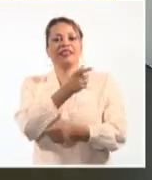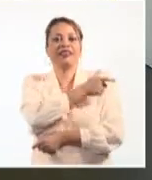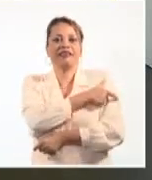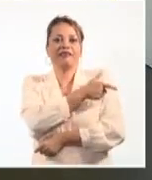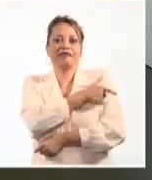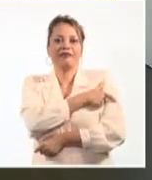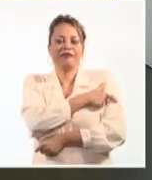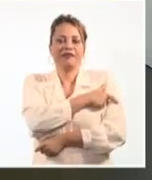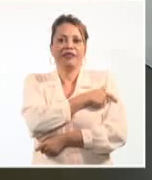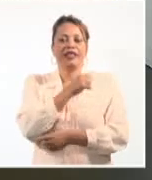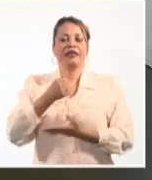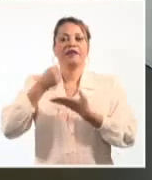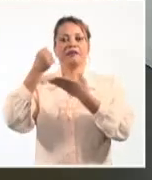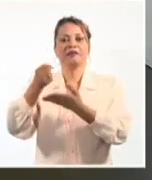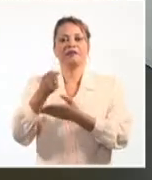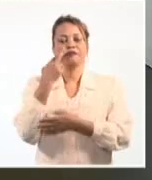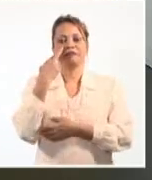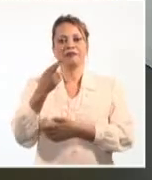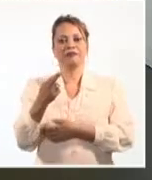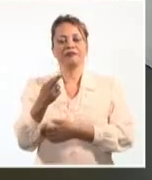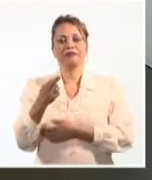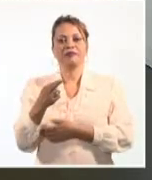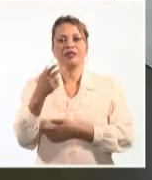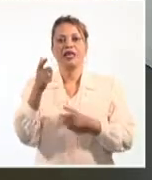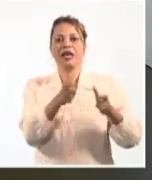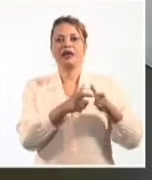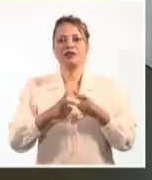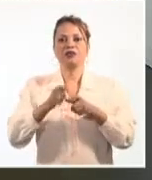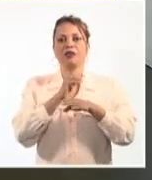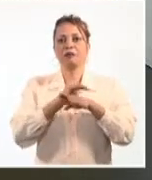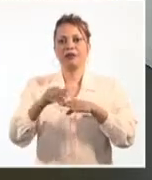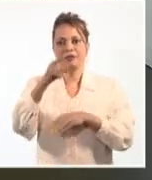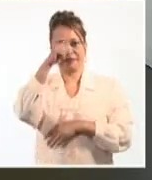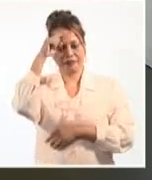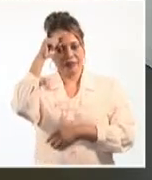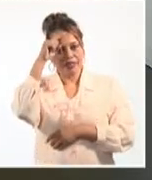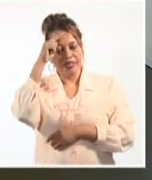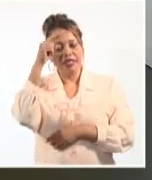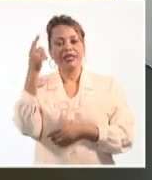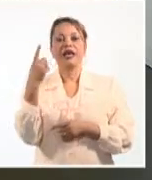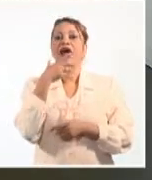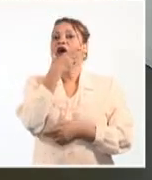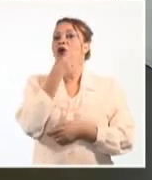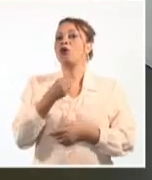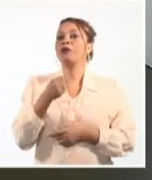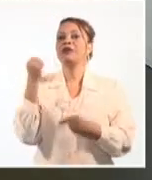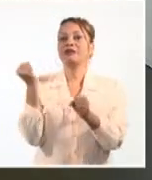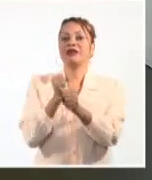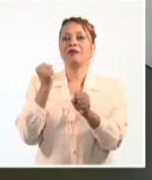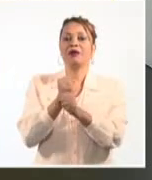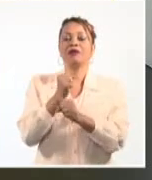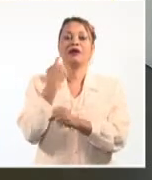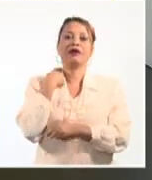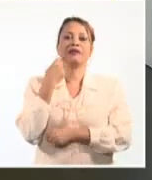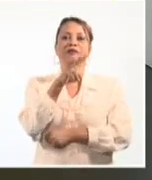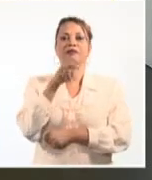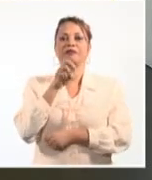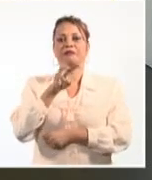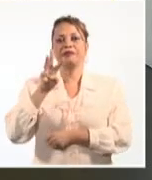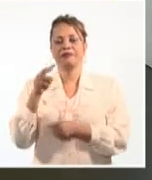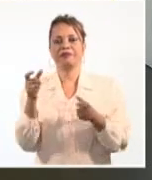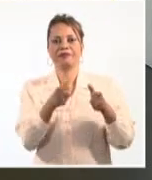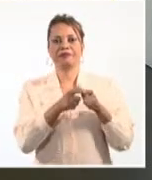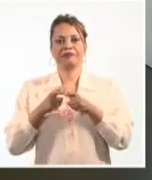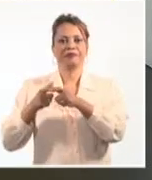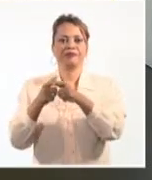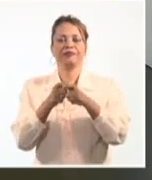Saiz reconoció a jóvenes artistas y escritores con una destacada trayectoria durante el 2023. La organización que aglutina a la